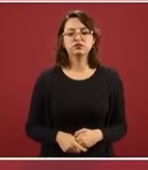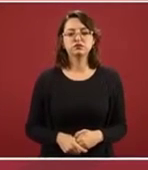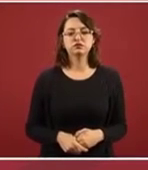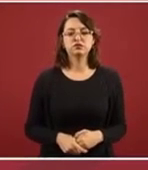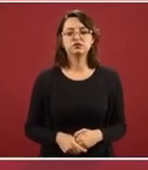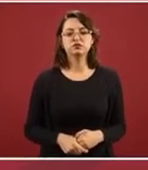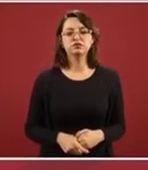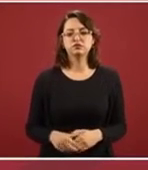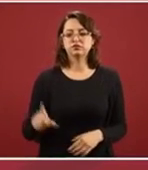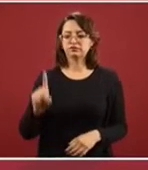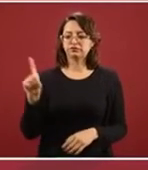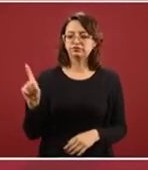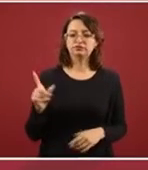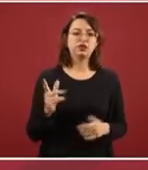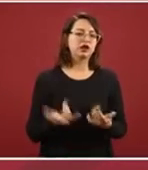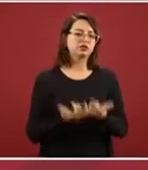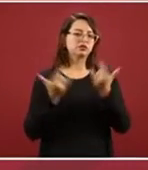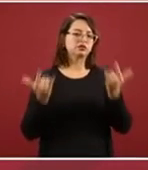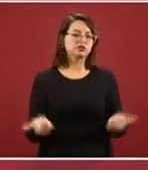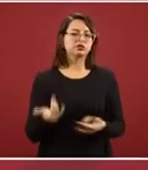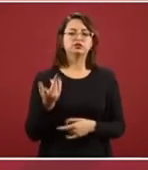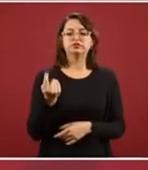un personaje que